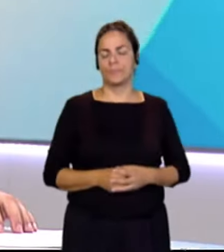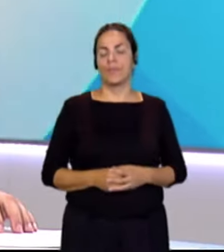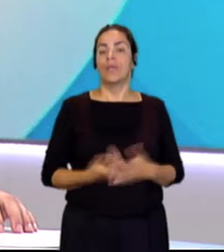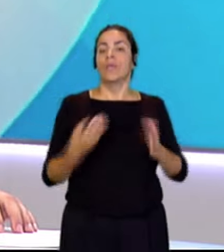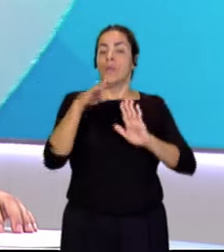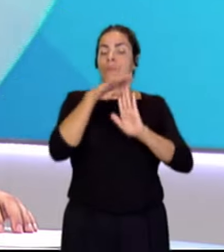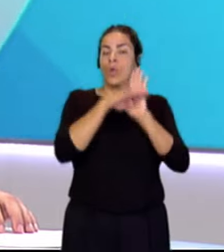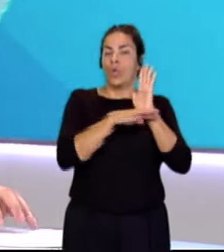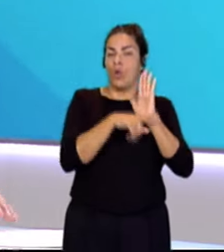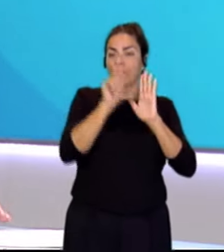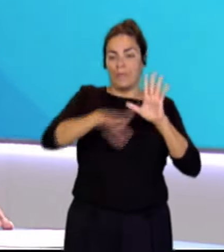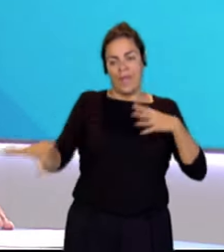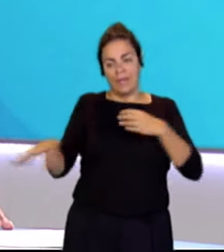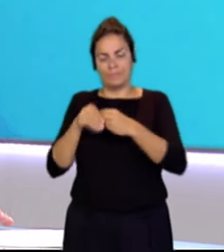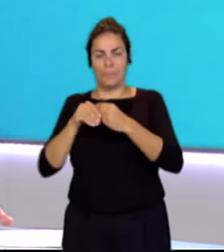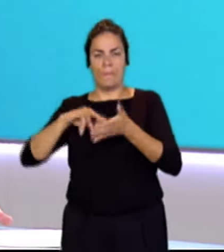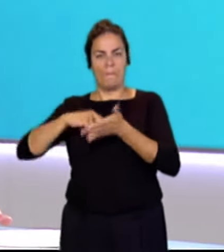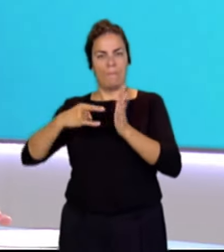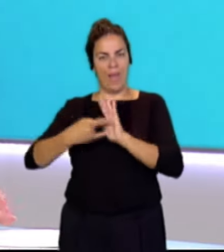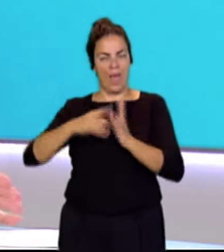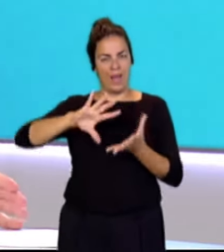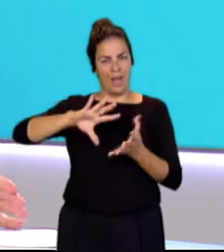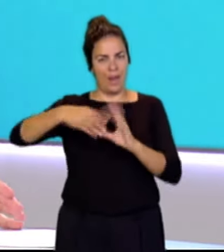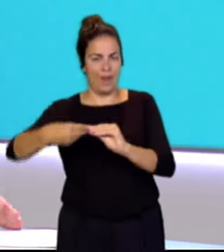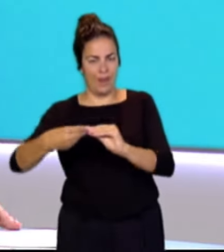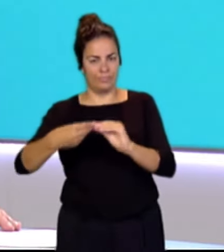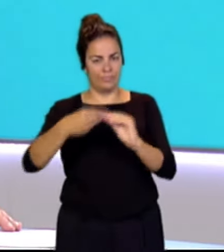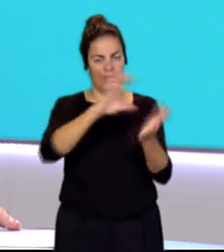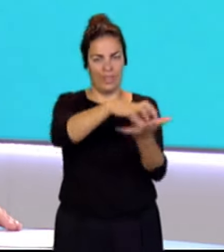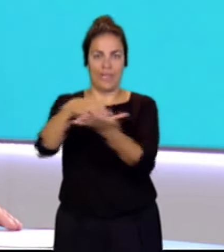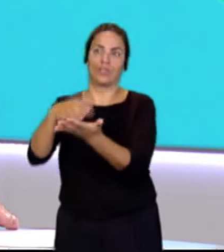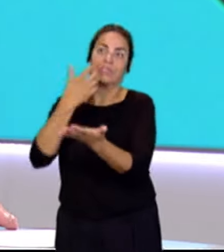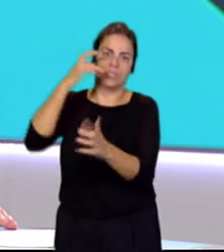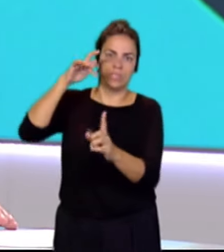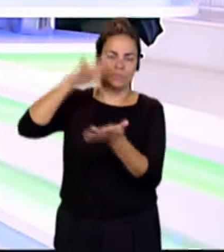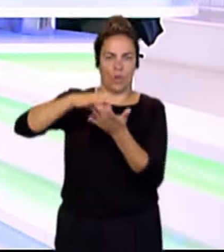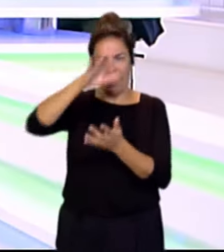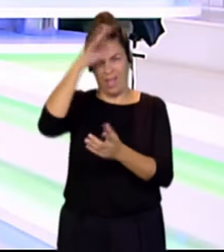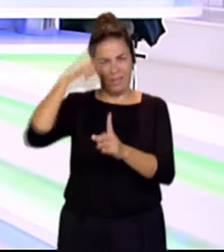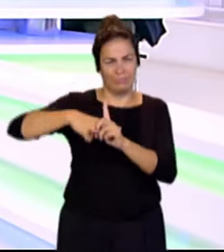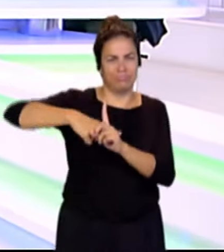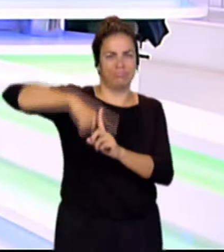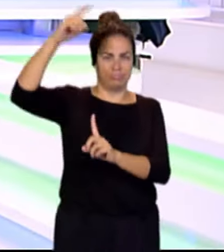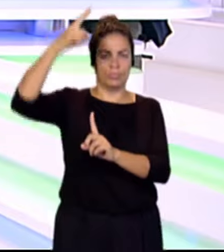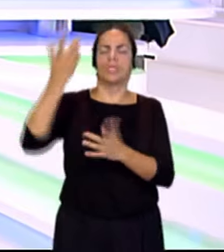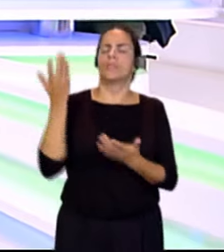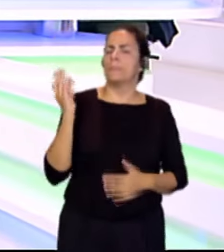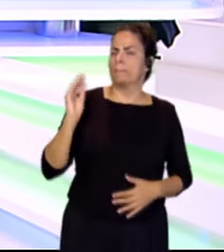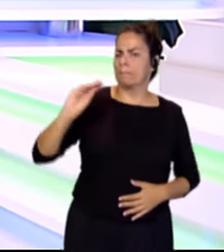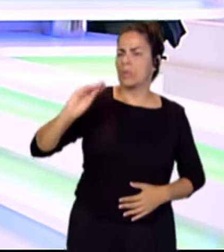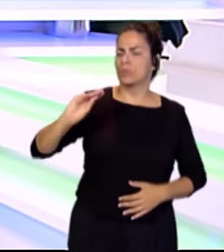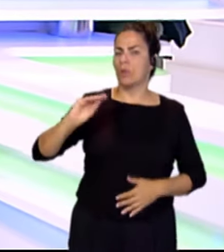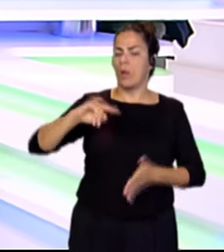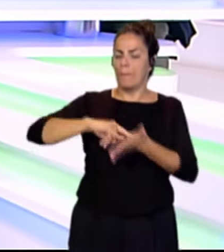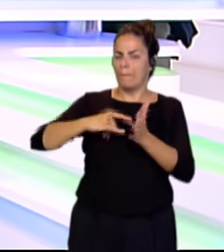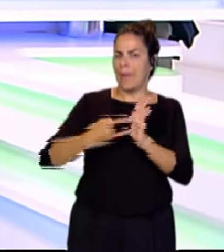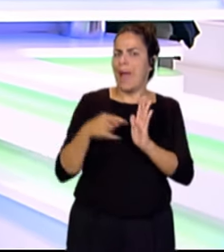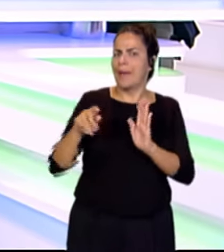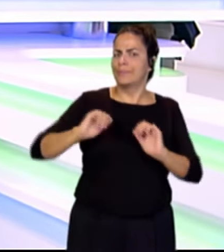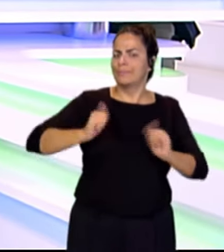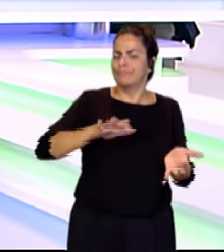acompañado también de un plan de adaptación de los centros a las altas temperaturas le pregunto este plan cuándo comenzará a